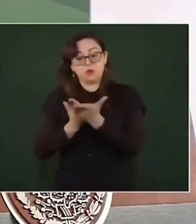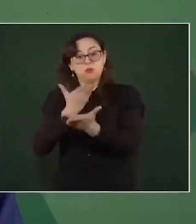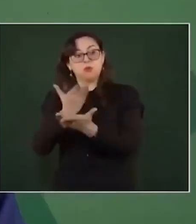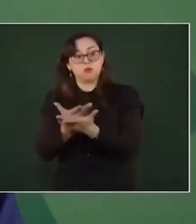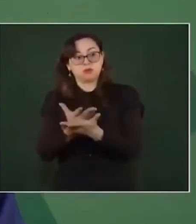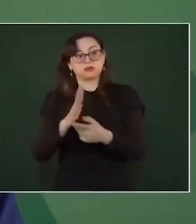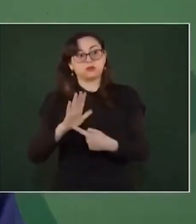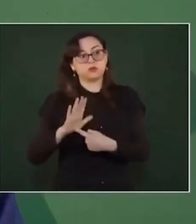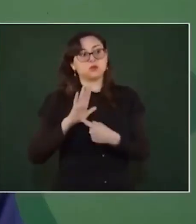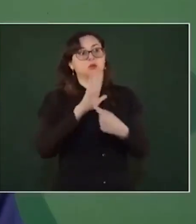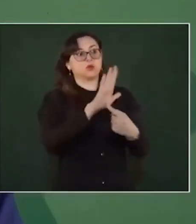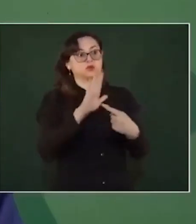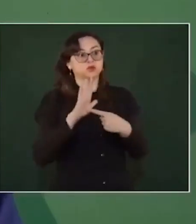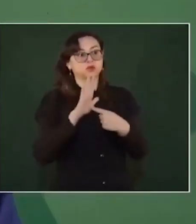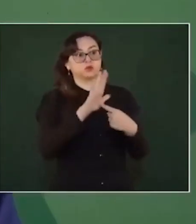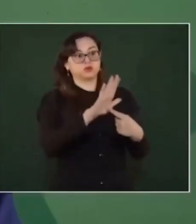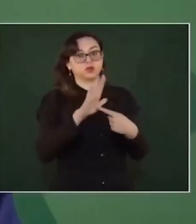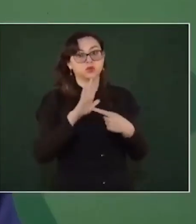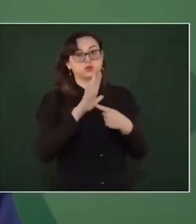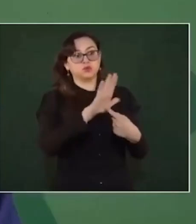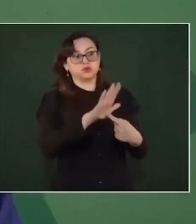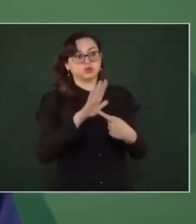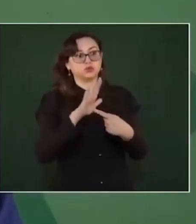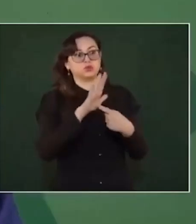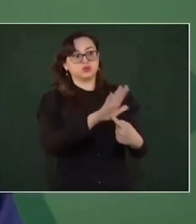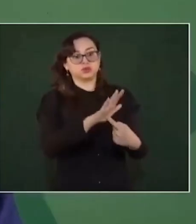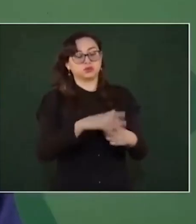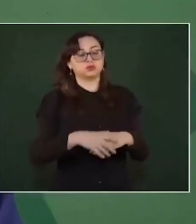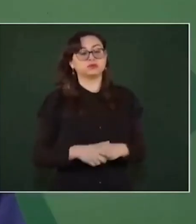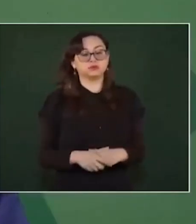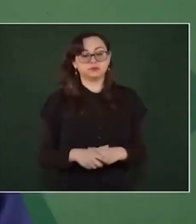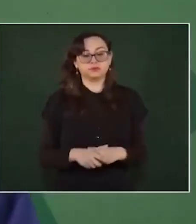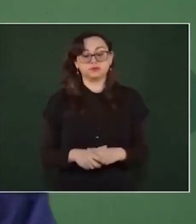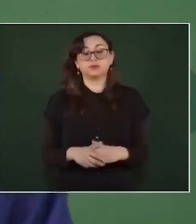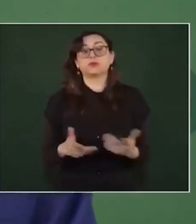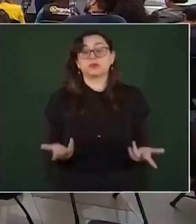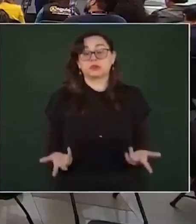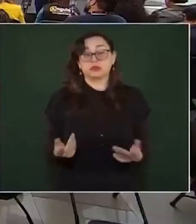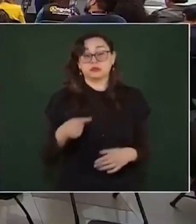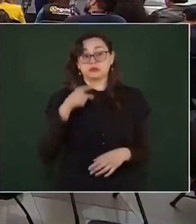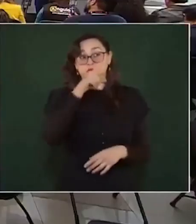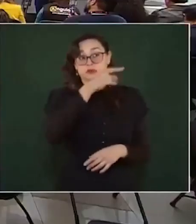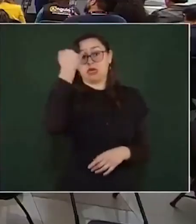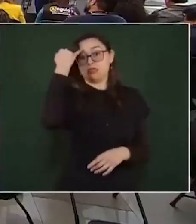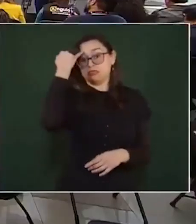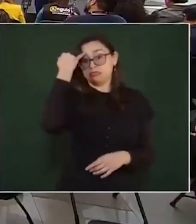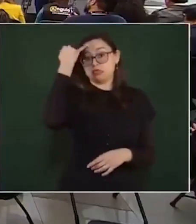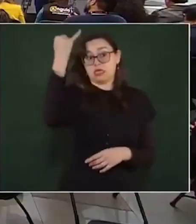de los republicanos, además de irresponsable,